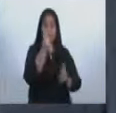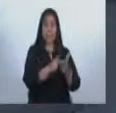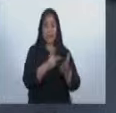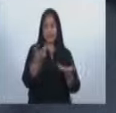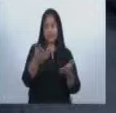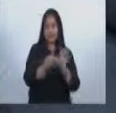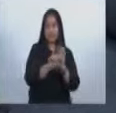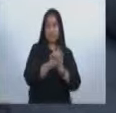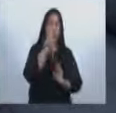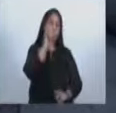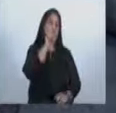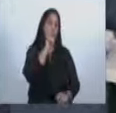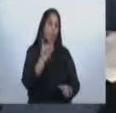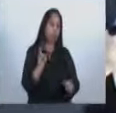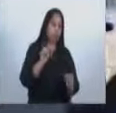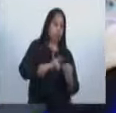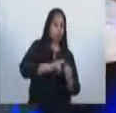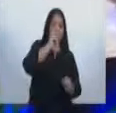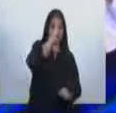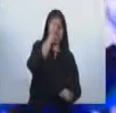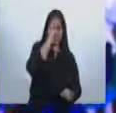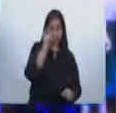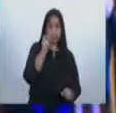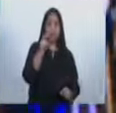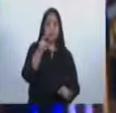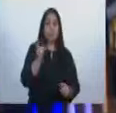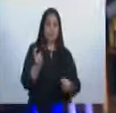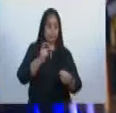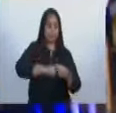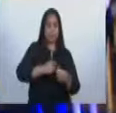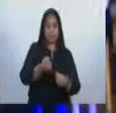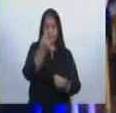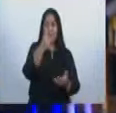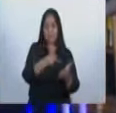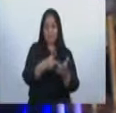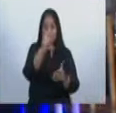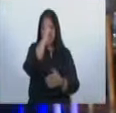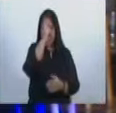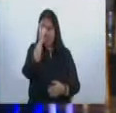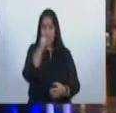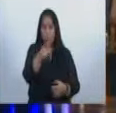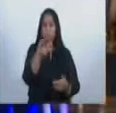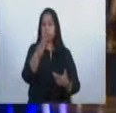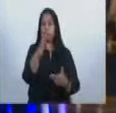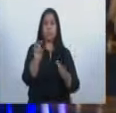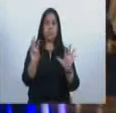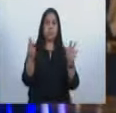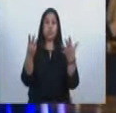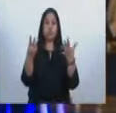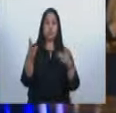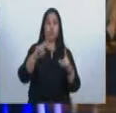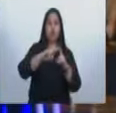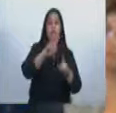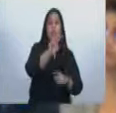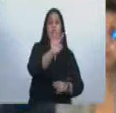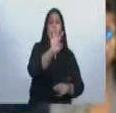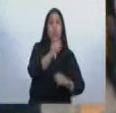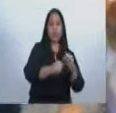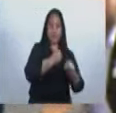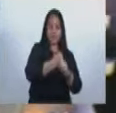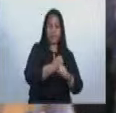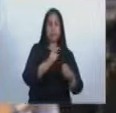a una persona que entra al mercado laboral está ingresando por primera vez entre 18 y 24 años